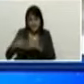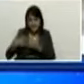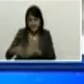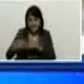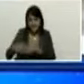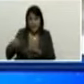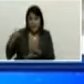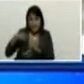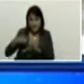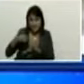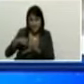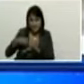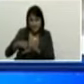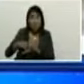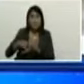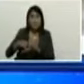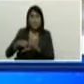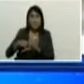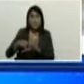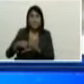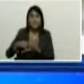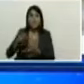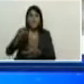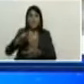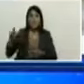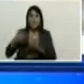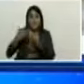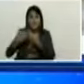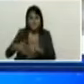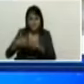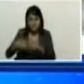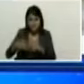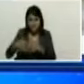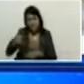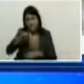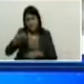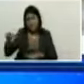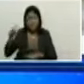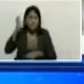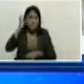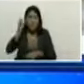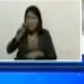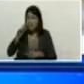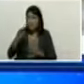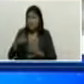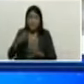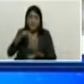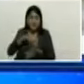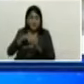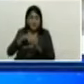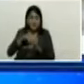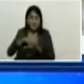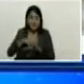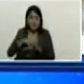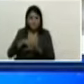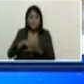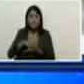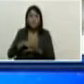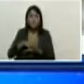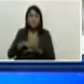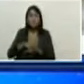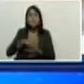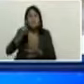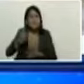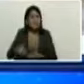Ah a las empresarias de carabobo le pido la cooperación a los egresados y